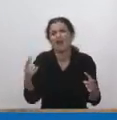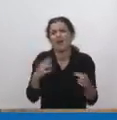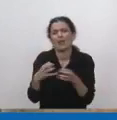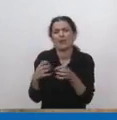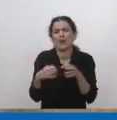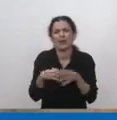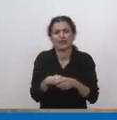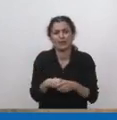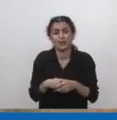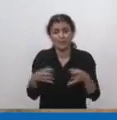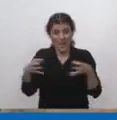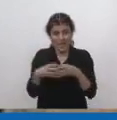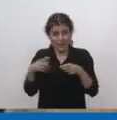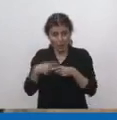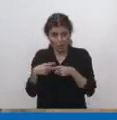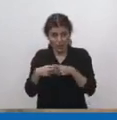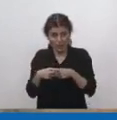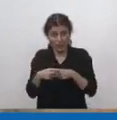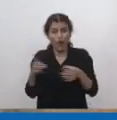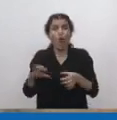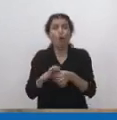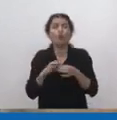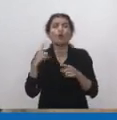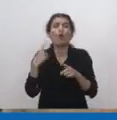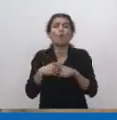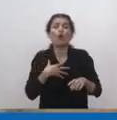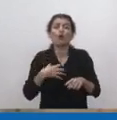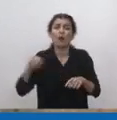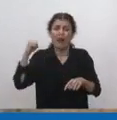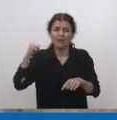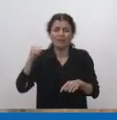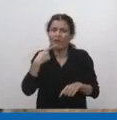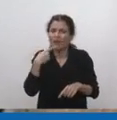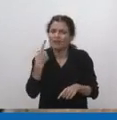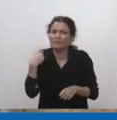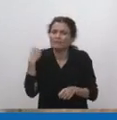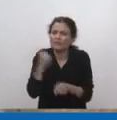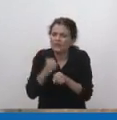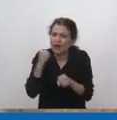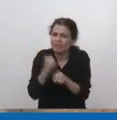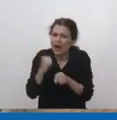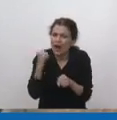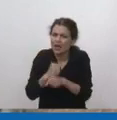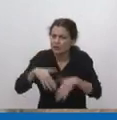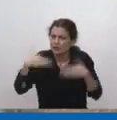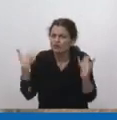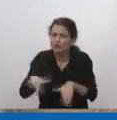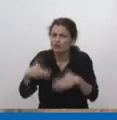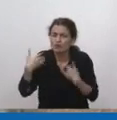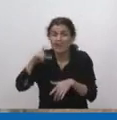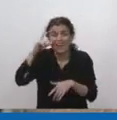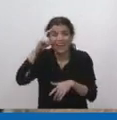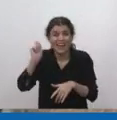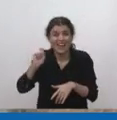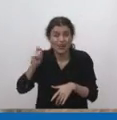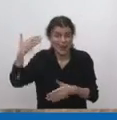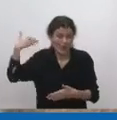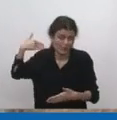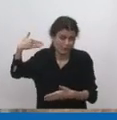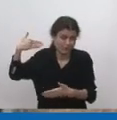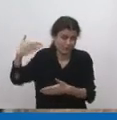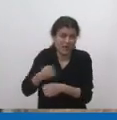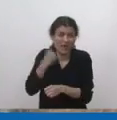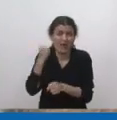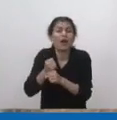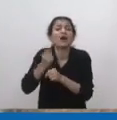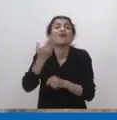venido trabajando de manera intensa durante todo el mes de enero y durante